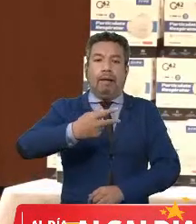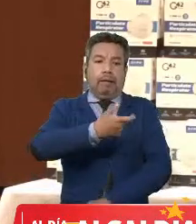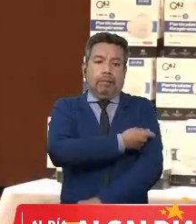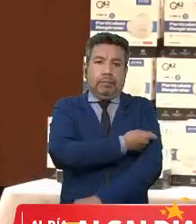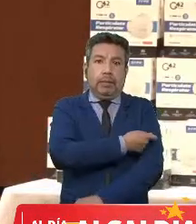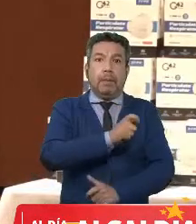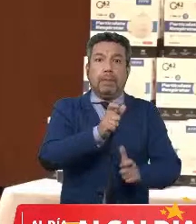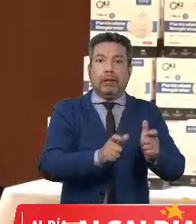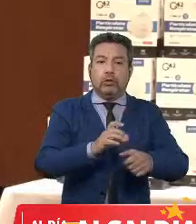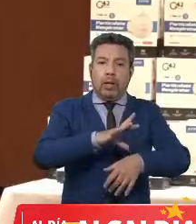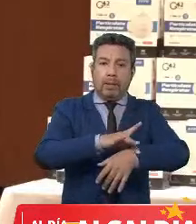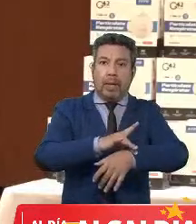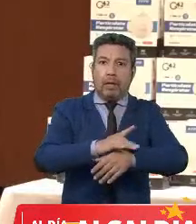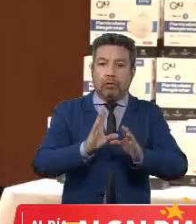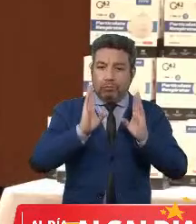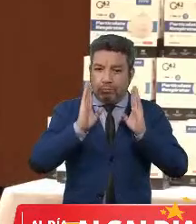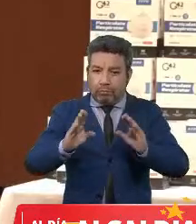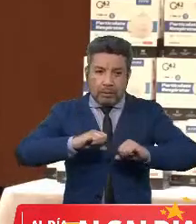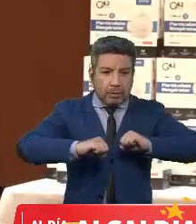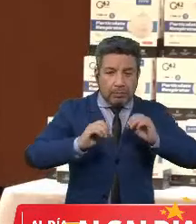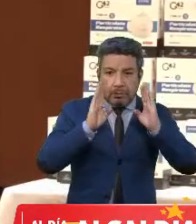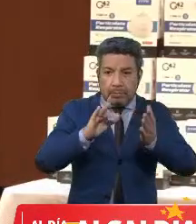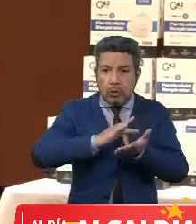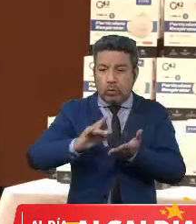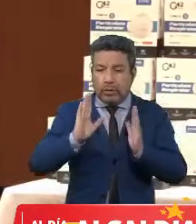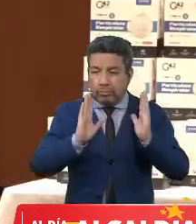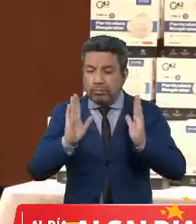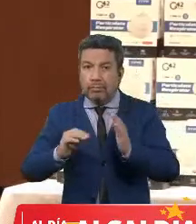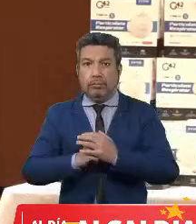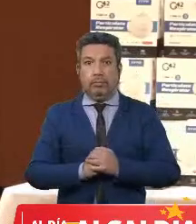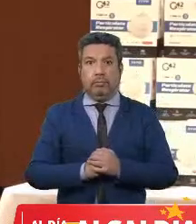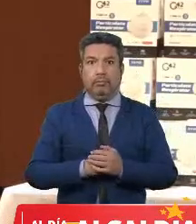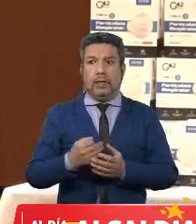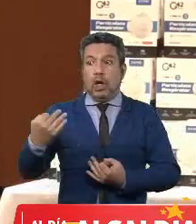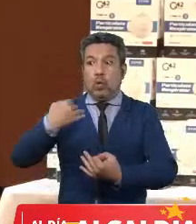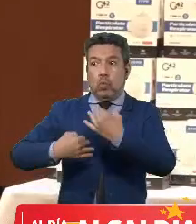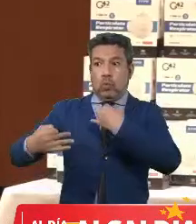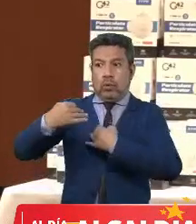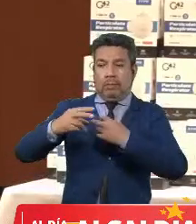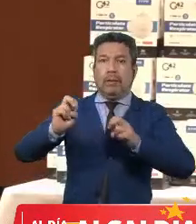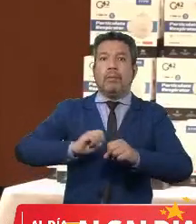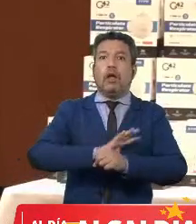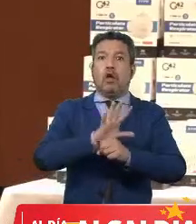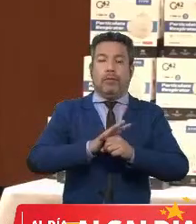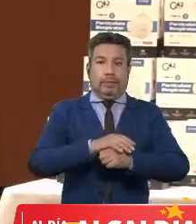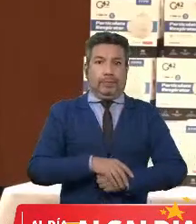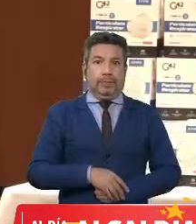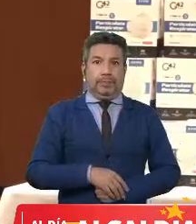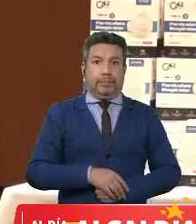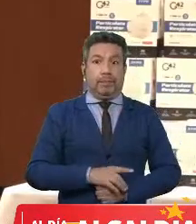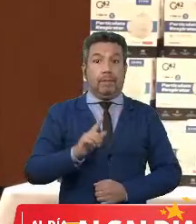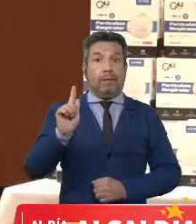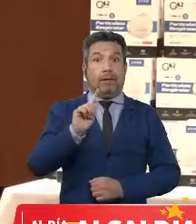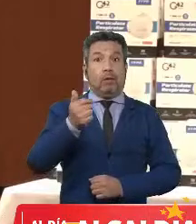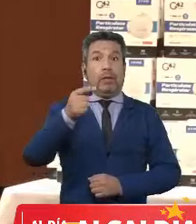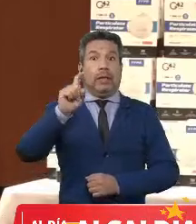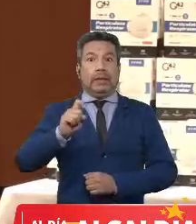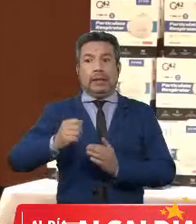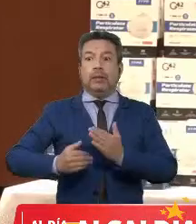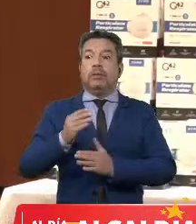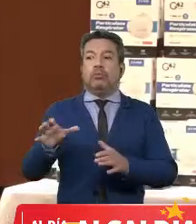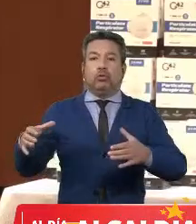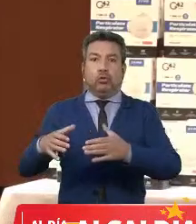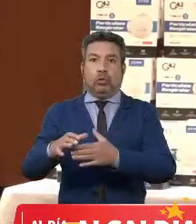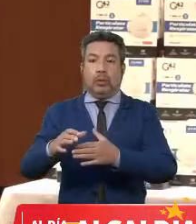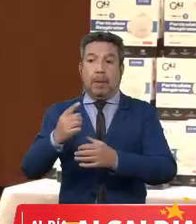nuestro personal médico de primera línea, que ha estado cuidándonos del COVID. El 16 de febrero empezamos con ellos en su